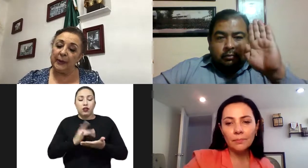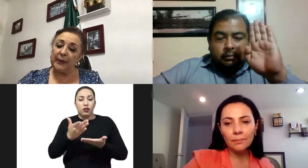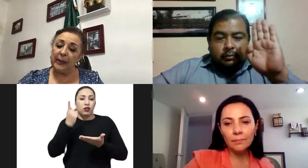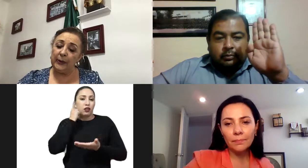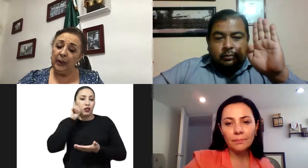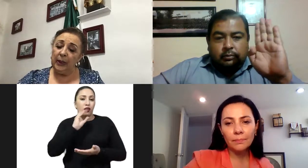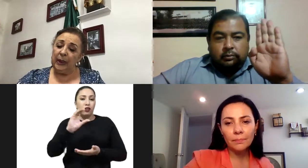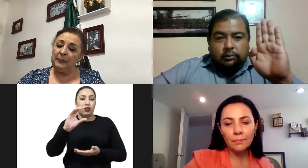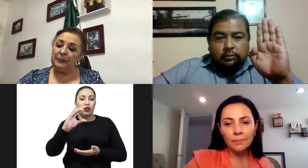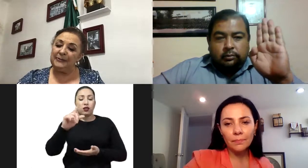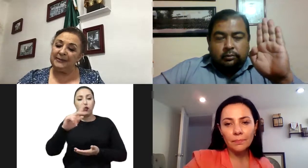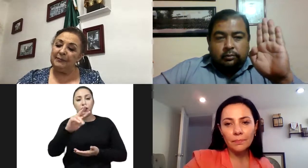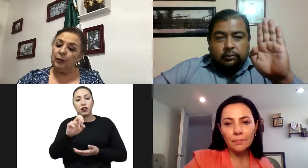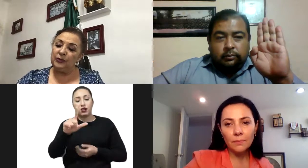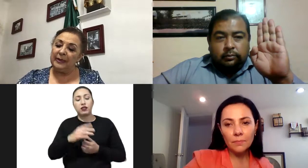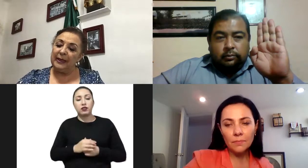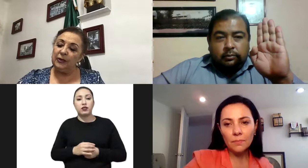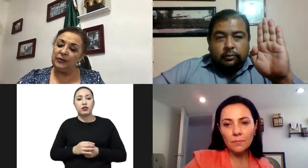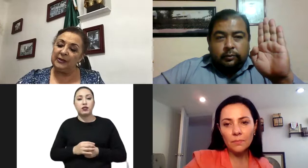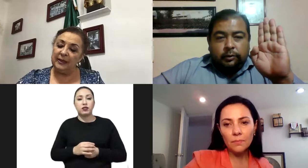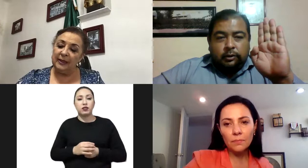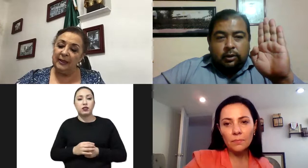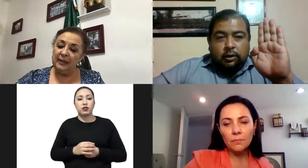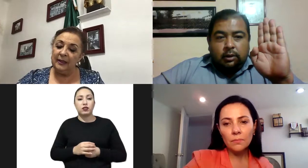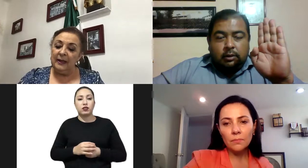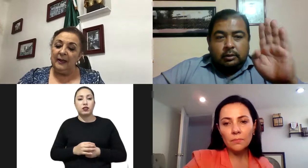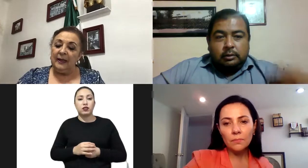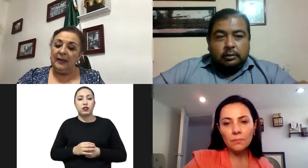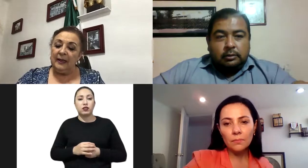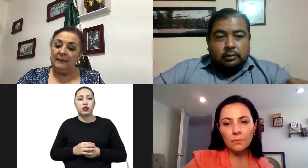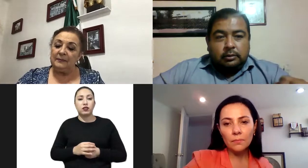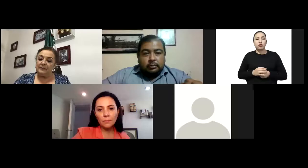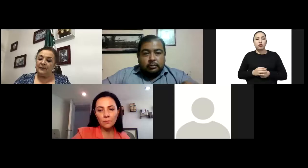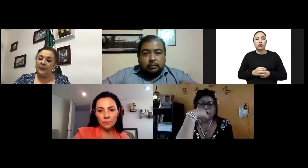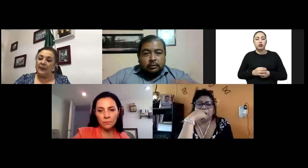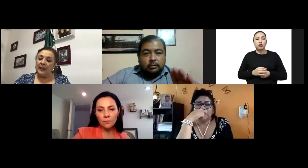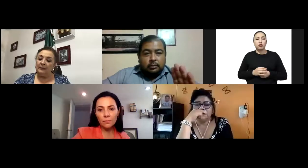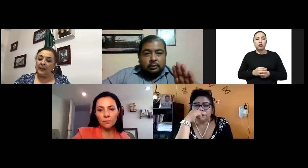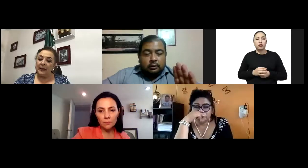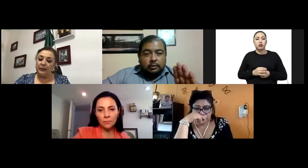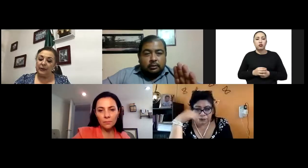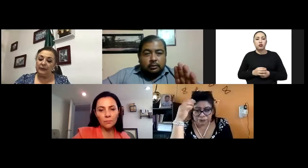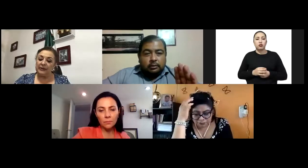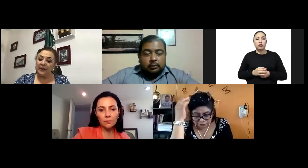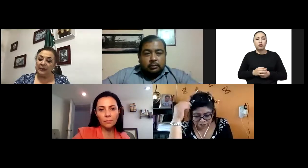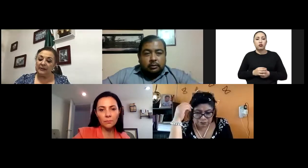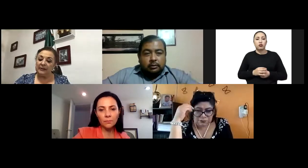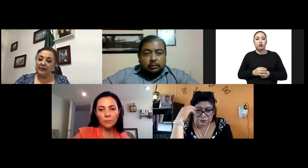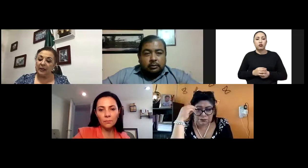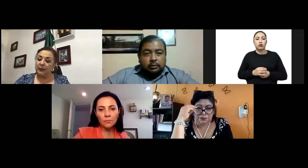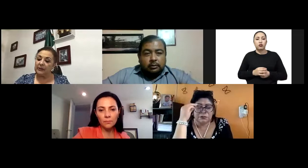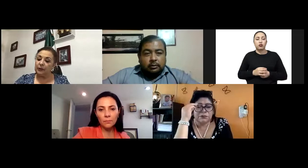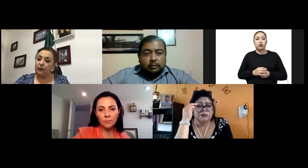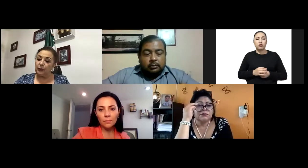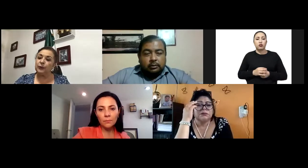sus comentarios. Me gustaría que nos hiciera el favor de enviarnos, nos hiciera hacer